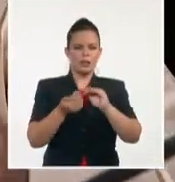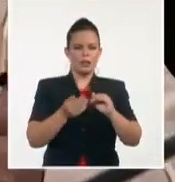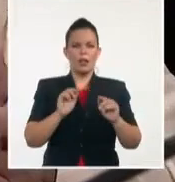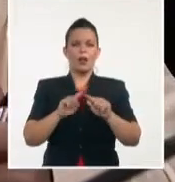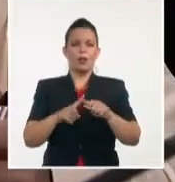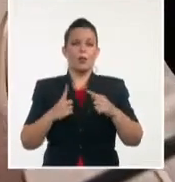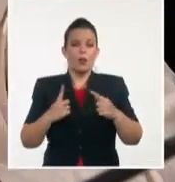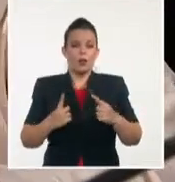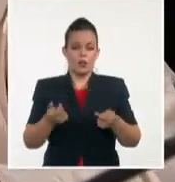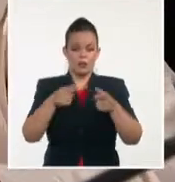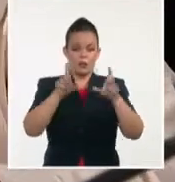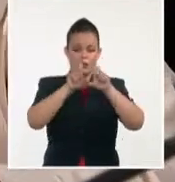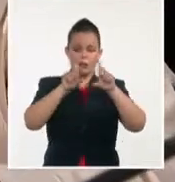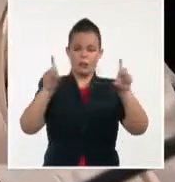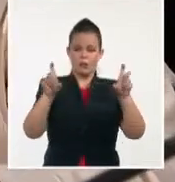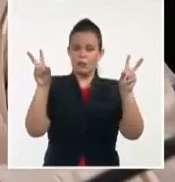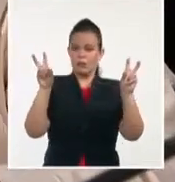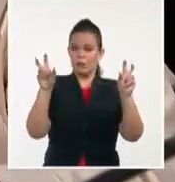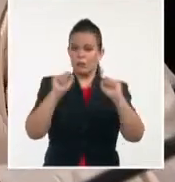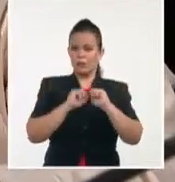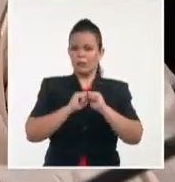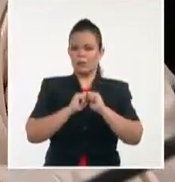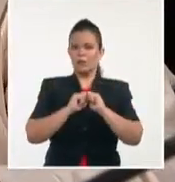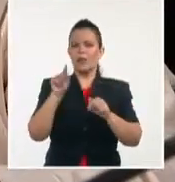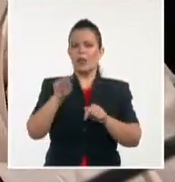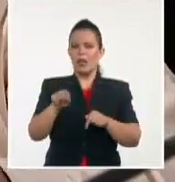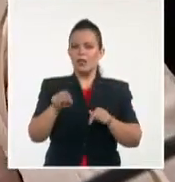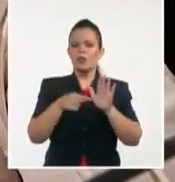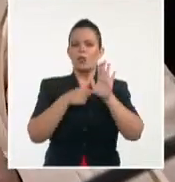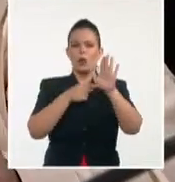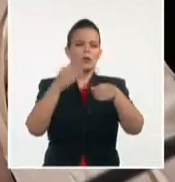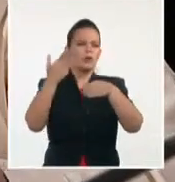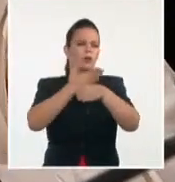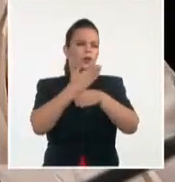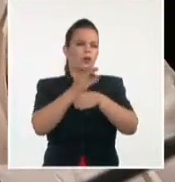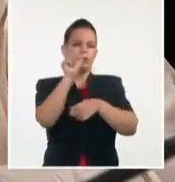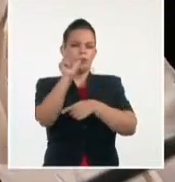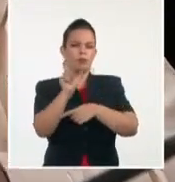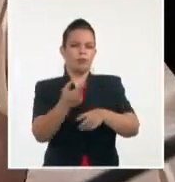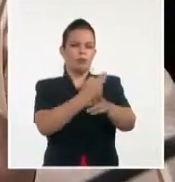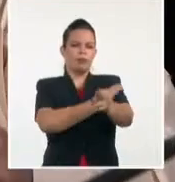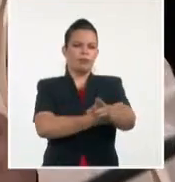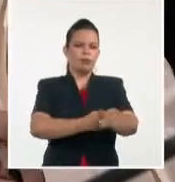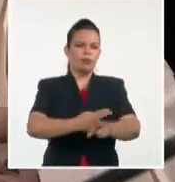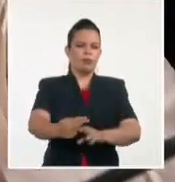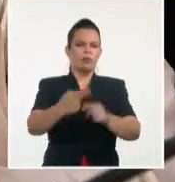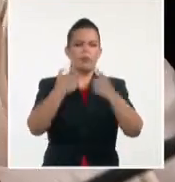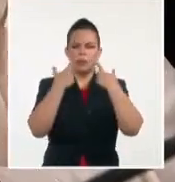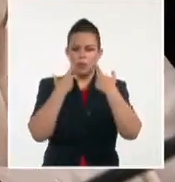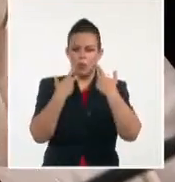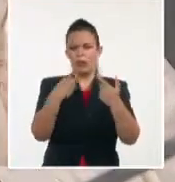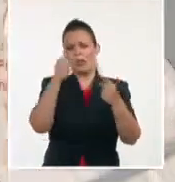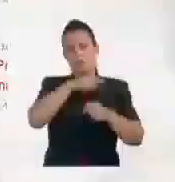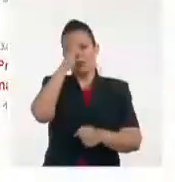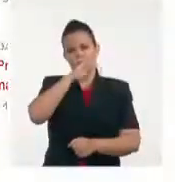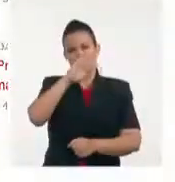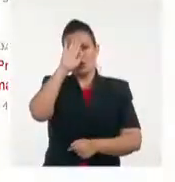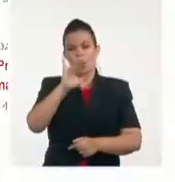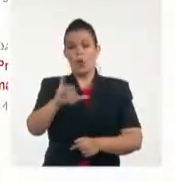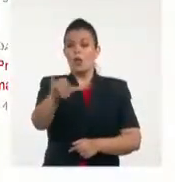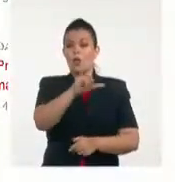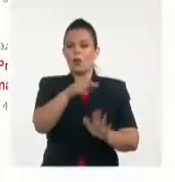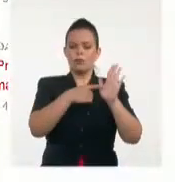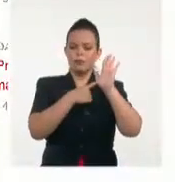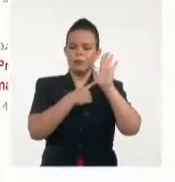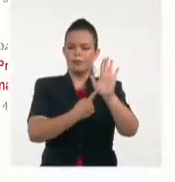también histórica de un grupo de hitos importantes del desarrollo de la meteorología en Cuba, pero que ha reflejado, y nuestros